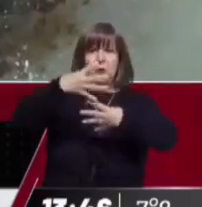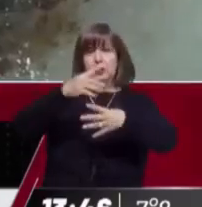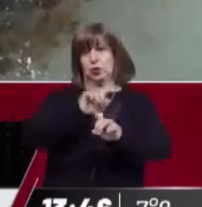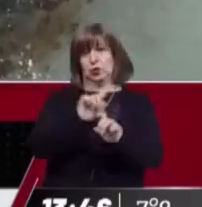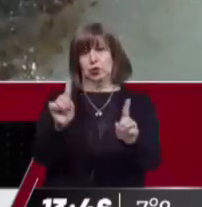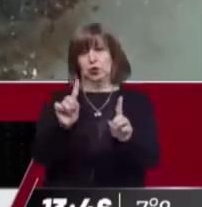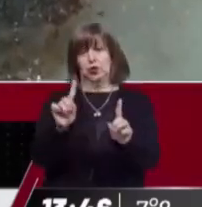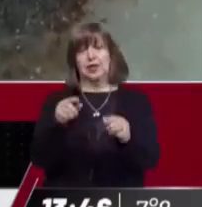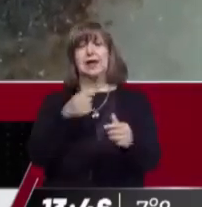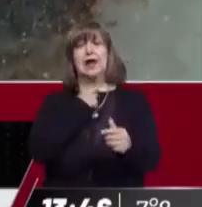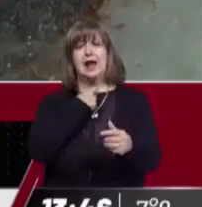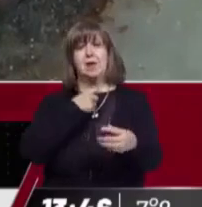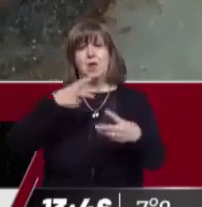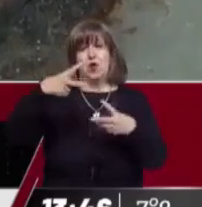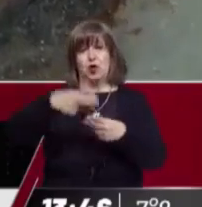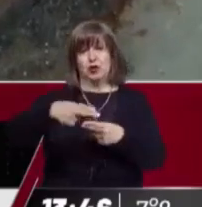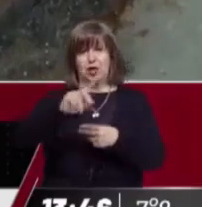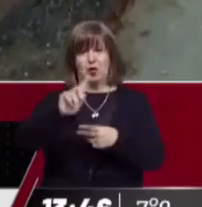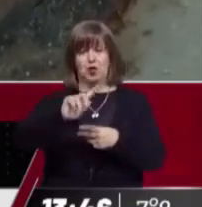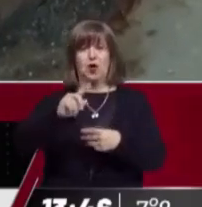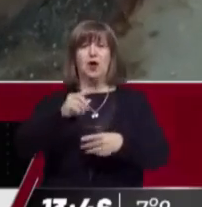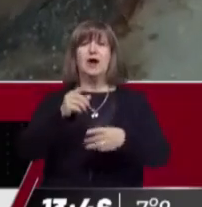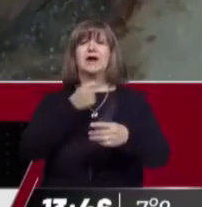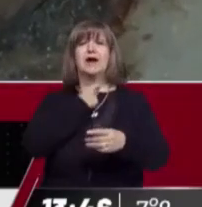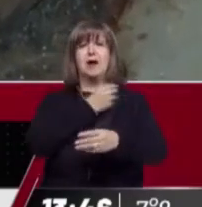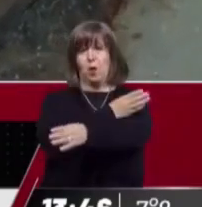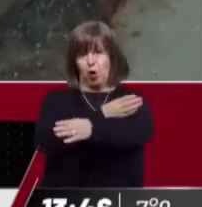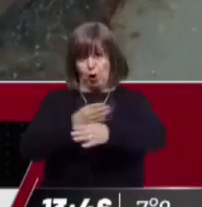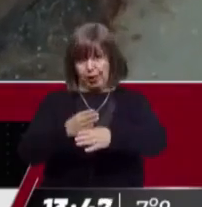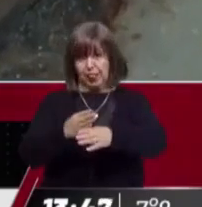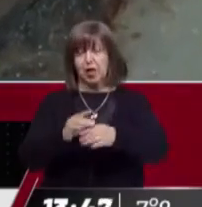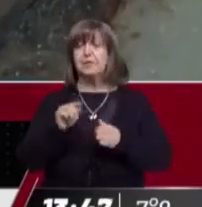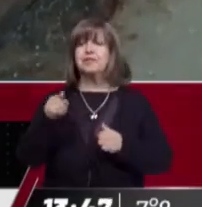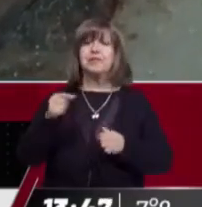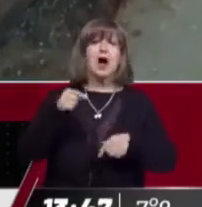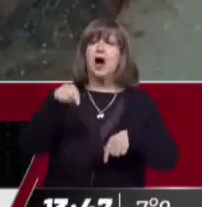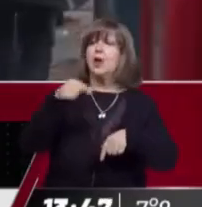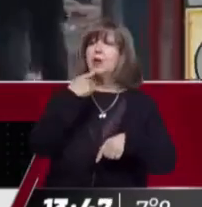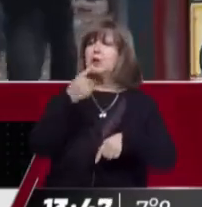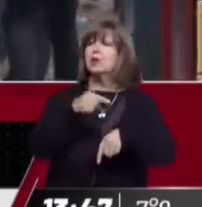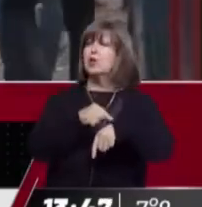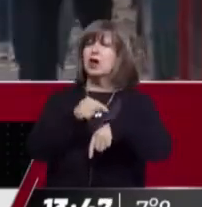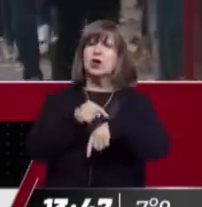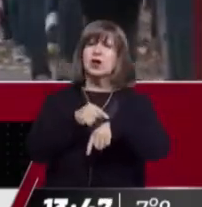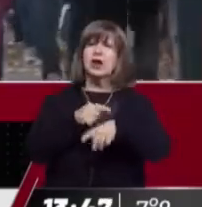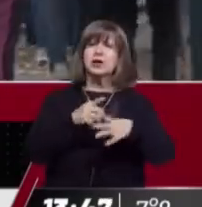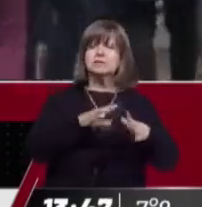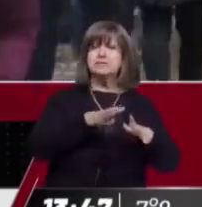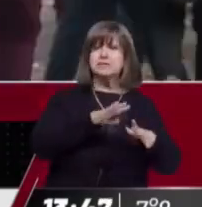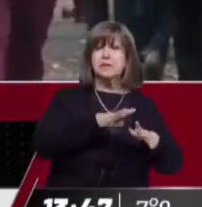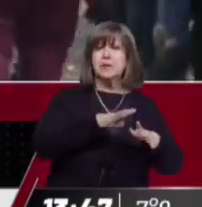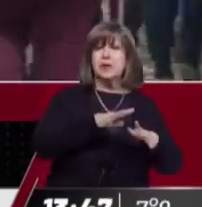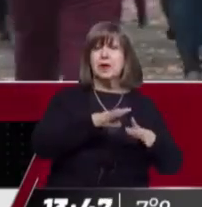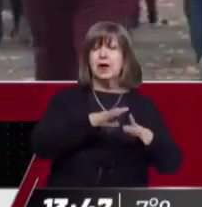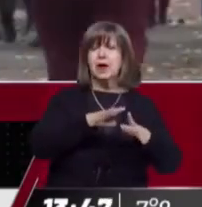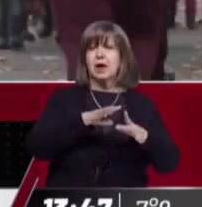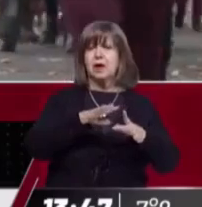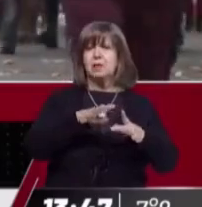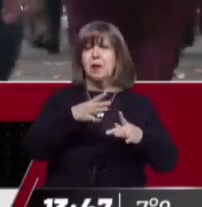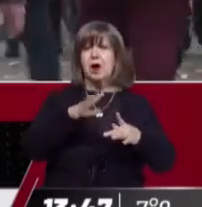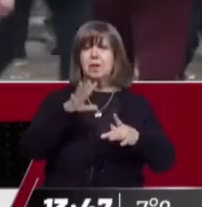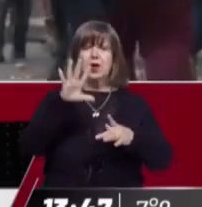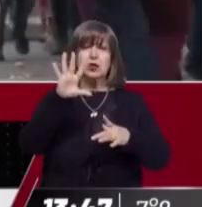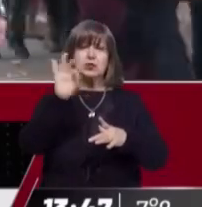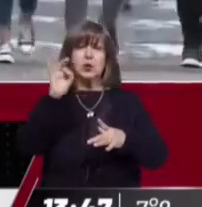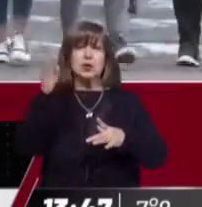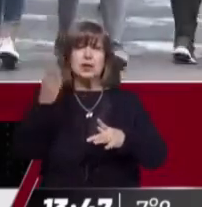cantidad de comercio hoy están con el horario corrido Y qué horario tienen bueno en un estimado tenés más o menos entre el 50 y 70